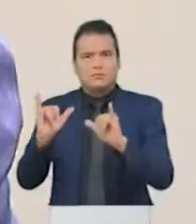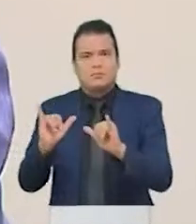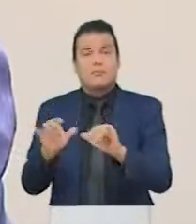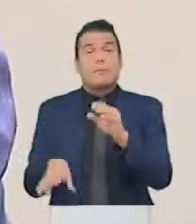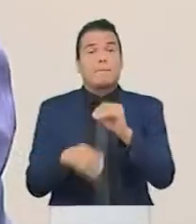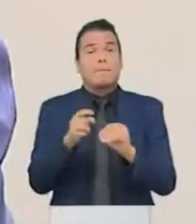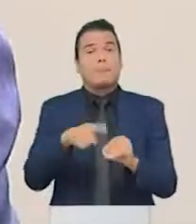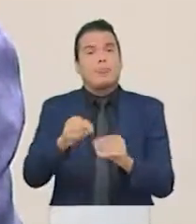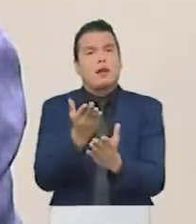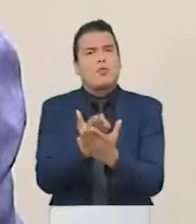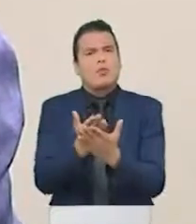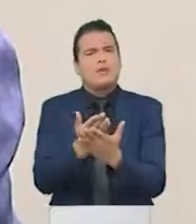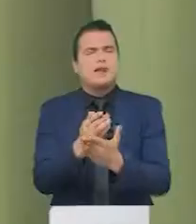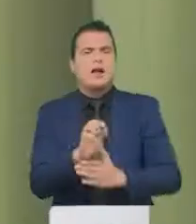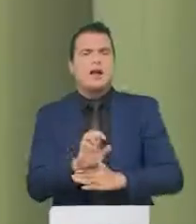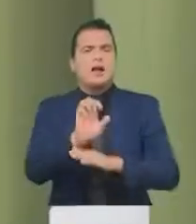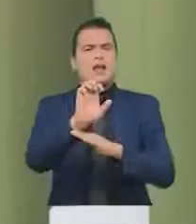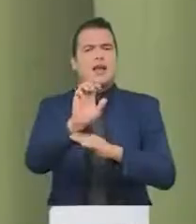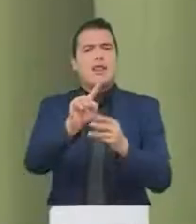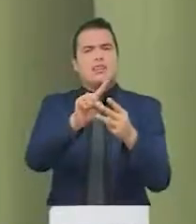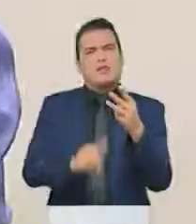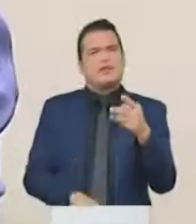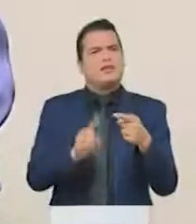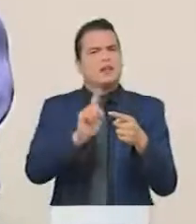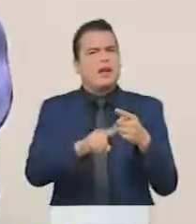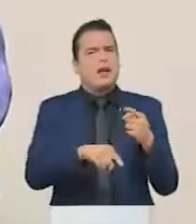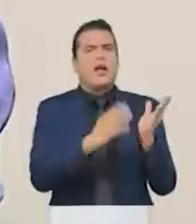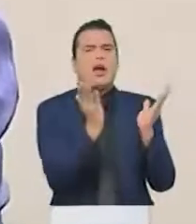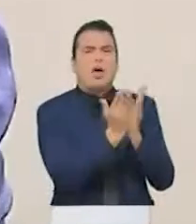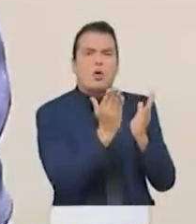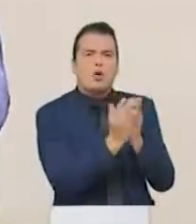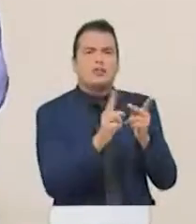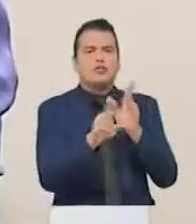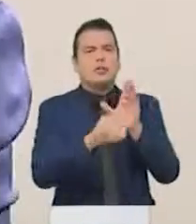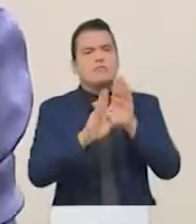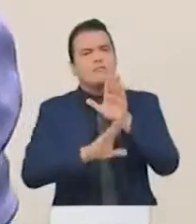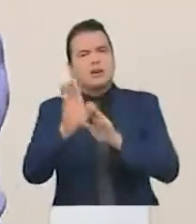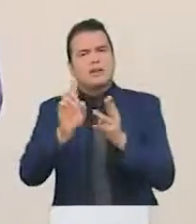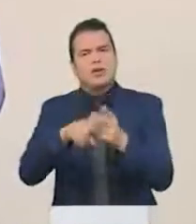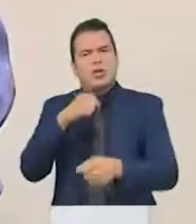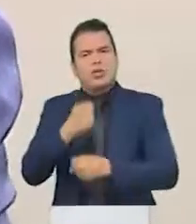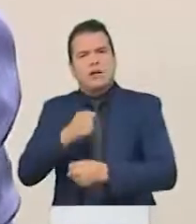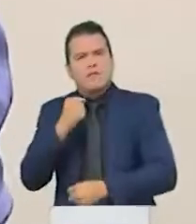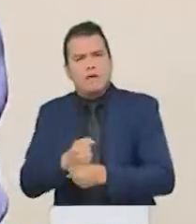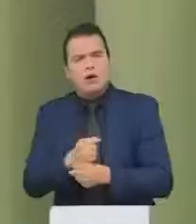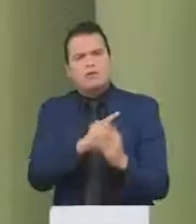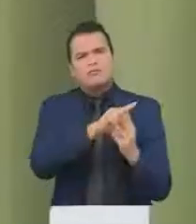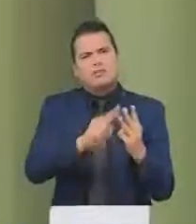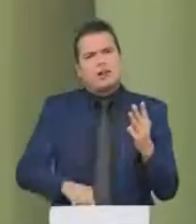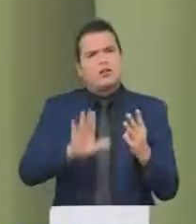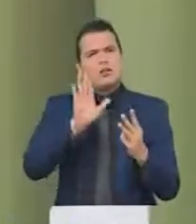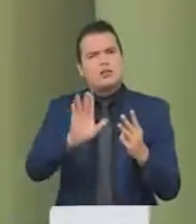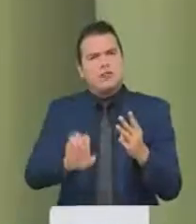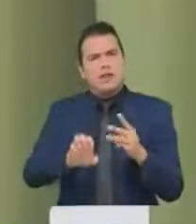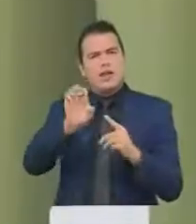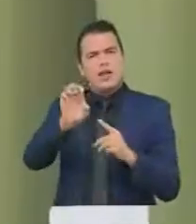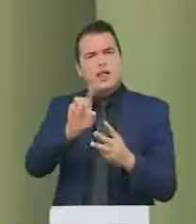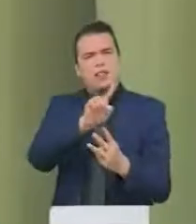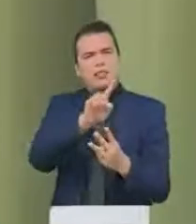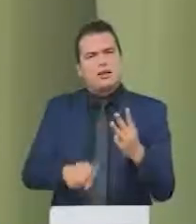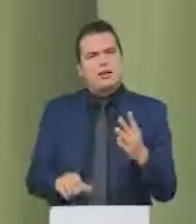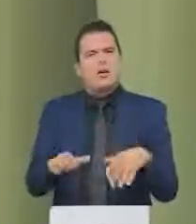educación emprendimiento y empleabilidad habilidad que es lo que hay que decirle a estos jóvenes que nos están viendo hoy en todo el suroccidente colombiano marín en